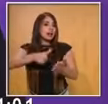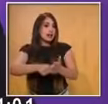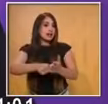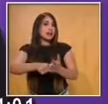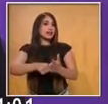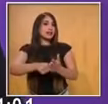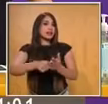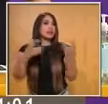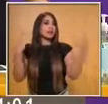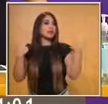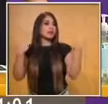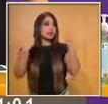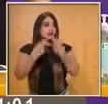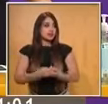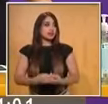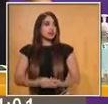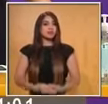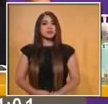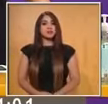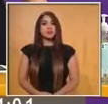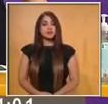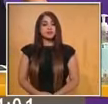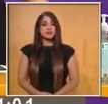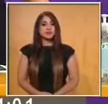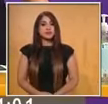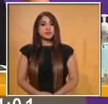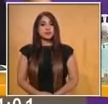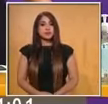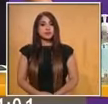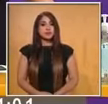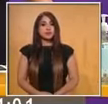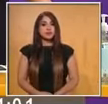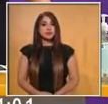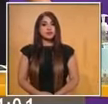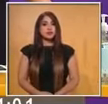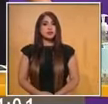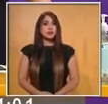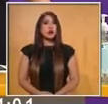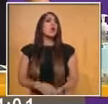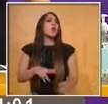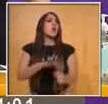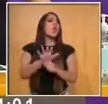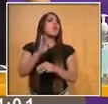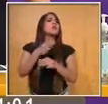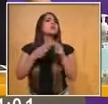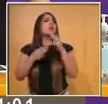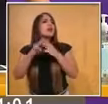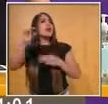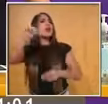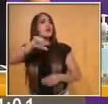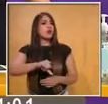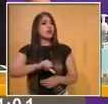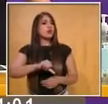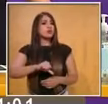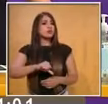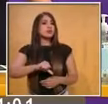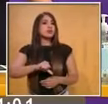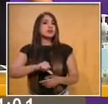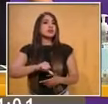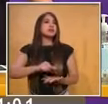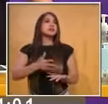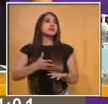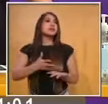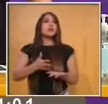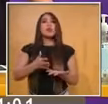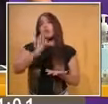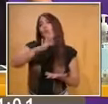maestro. Muy bien. ¿Con qué materia vamos a empezar el día de hoy? Vamos a empezar con la entidad donde vivo. Los